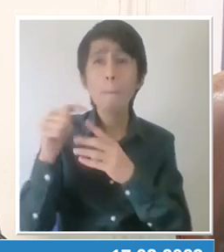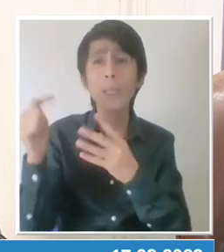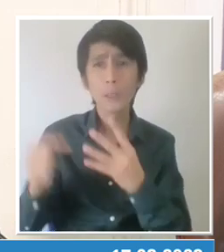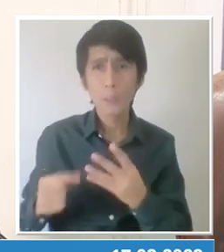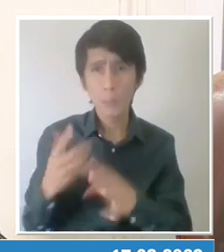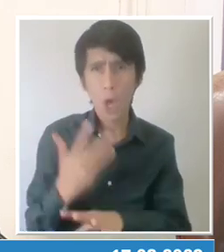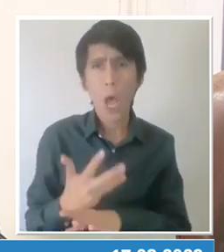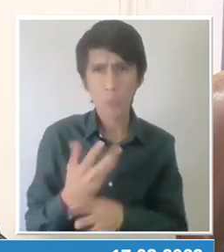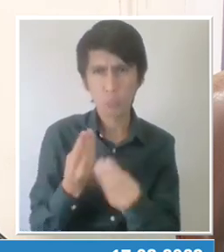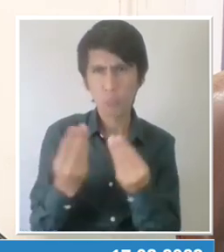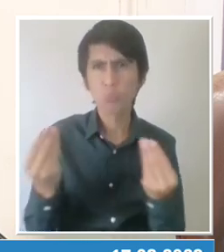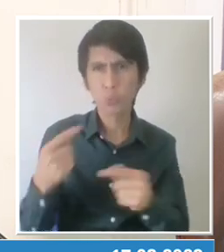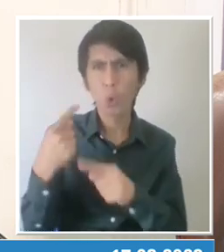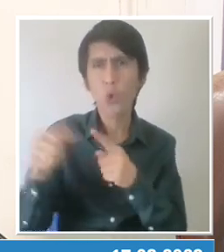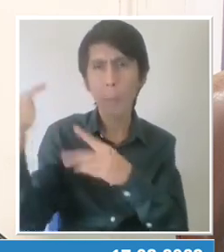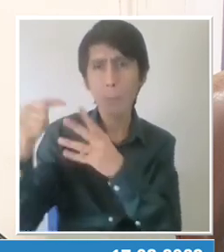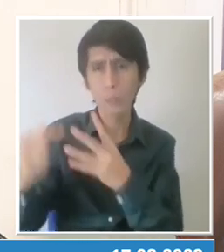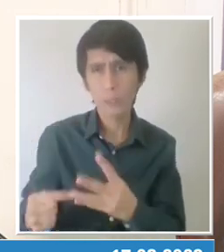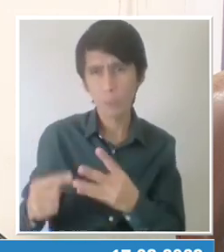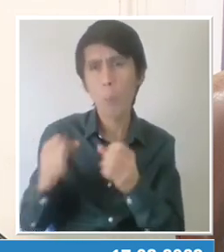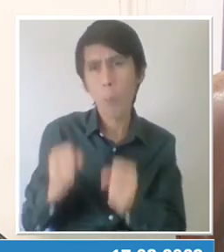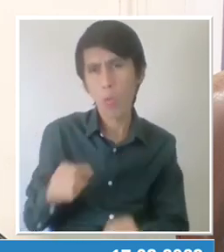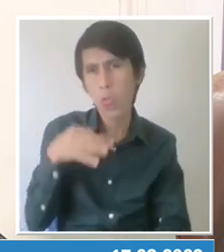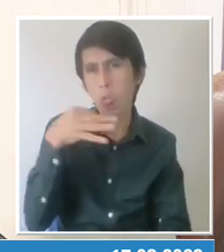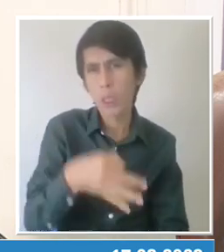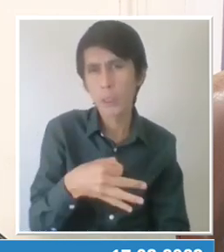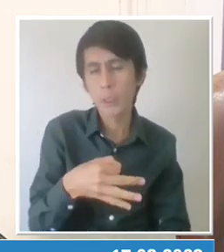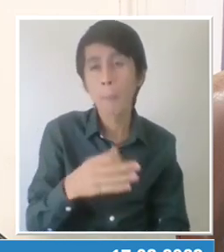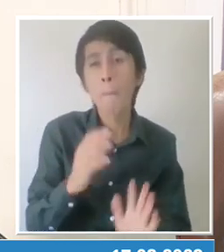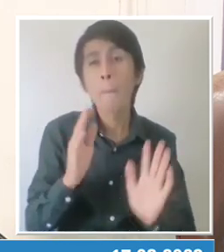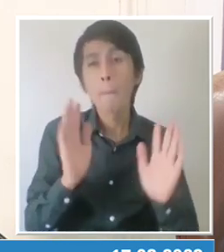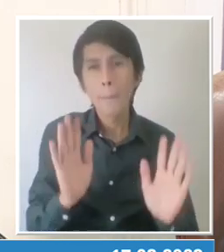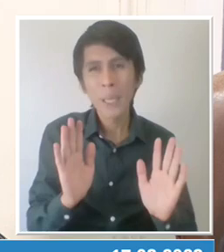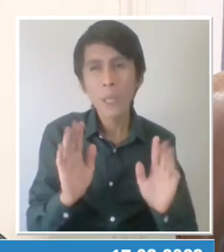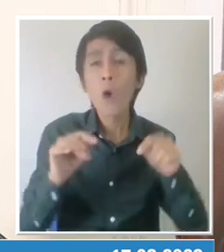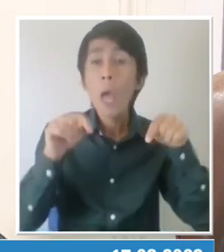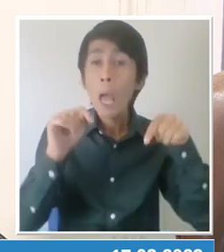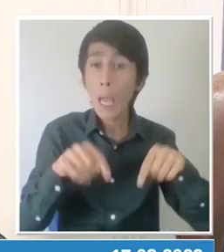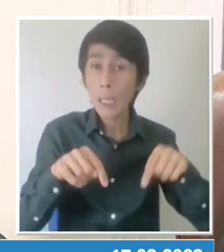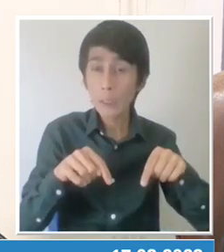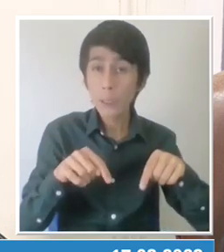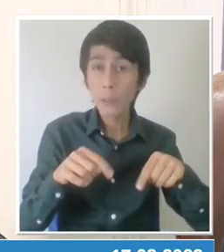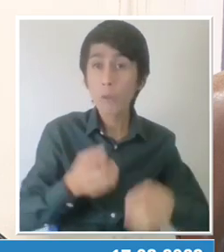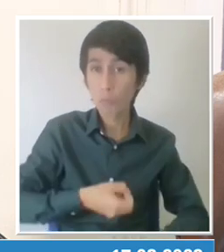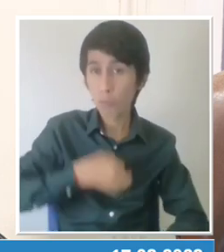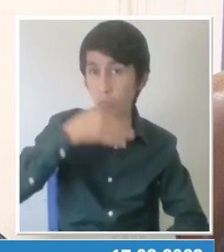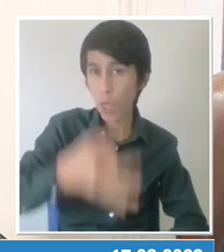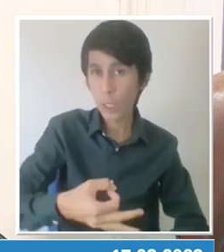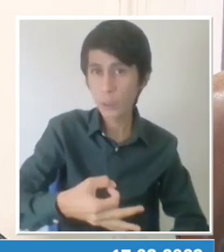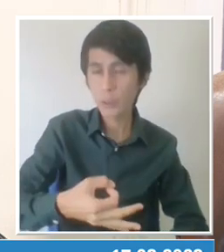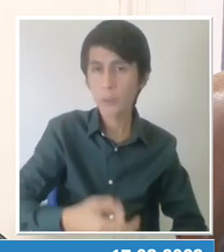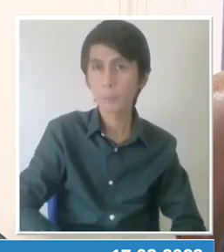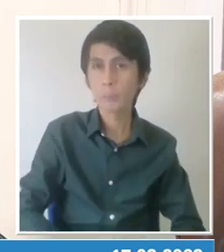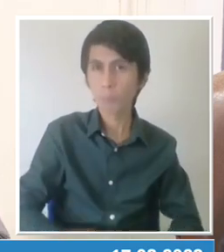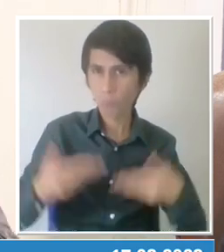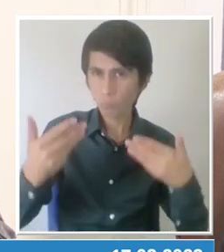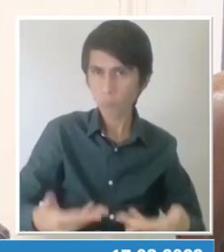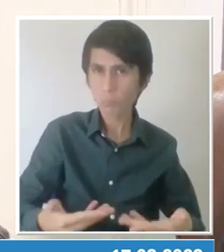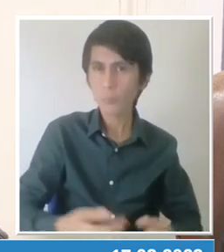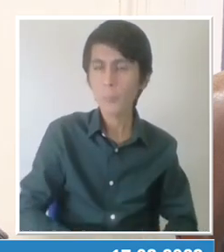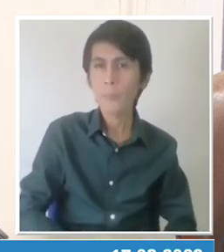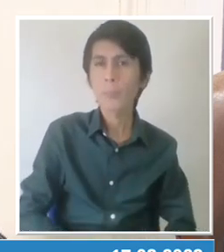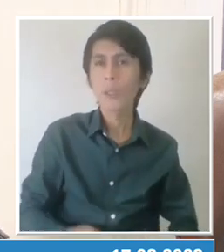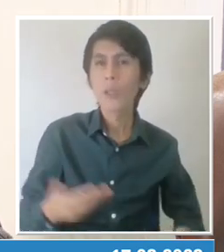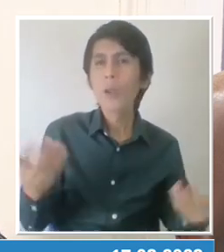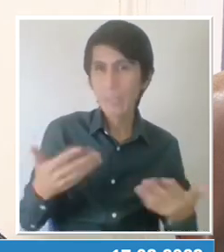principios que se podría citar, pero que quede aquí presente, con lo ya dicho, que